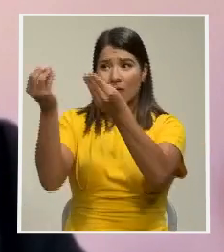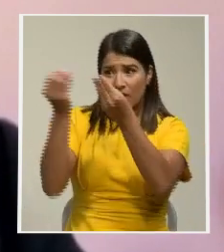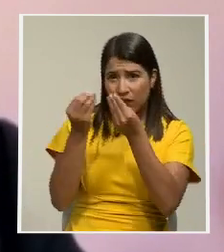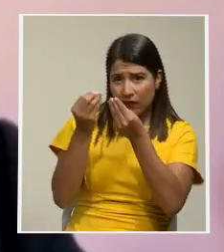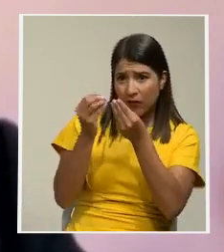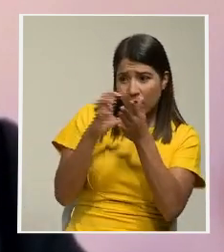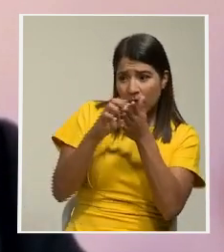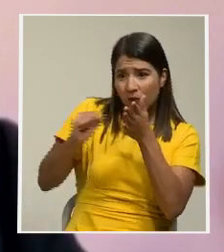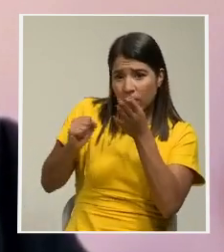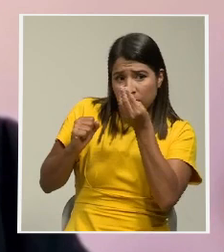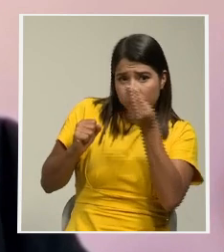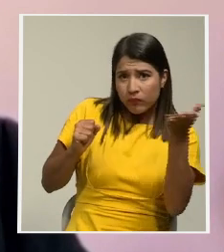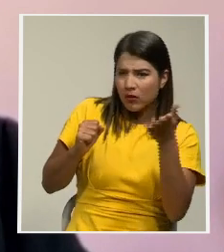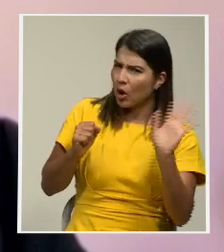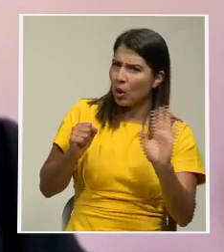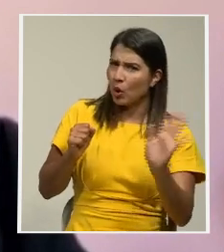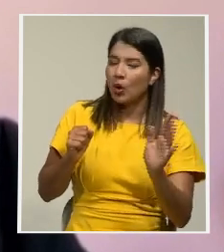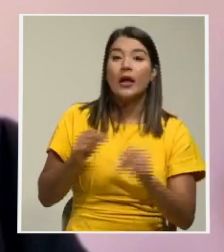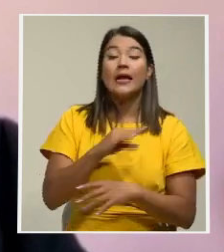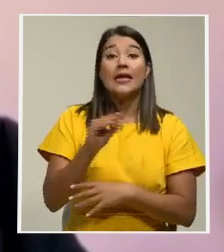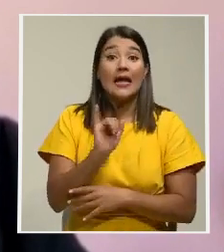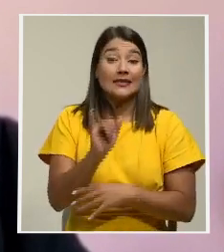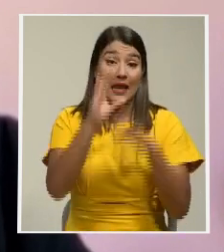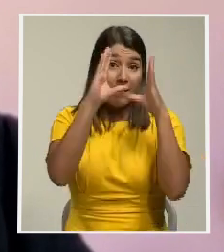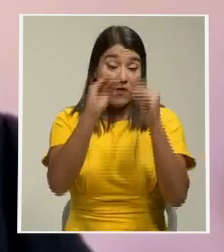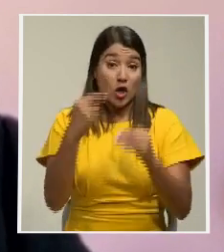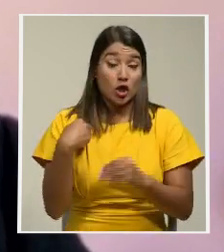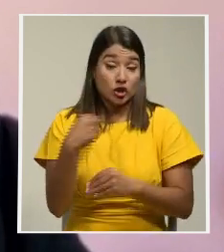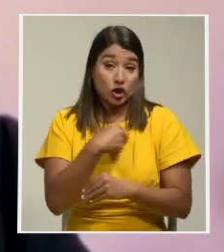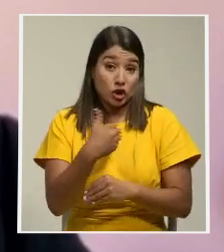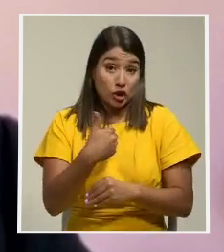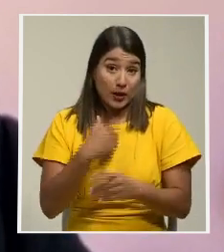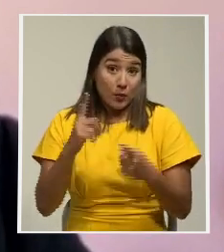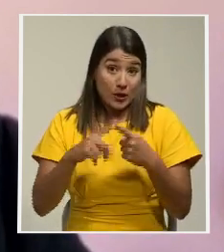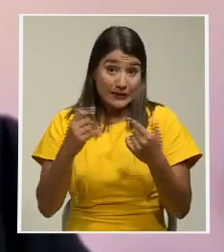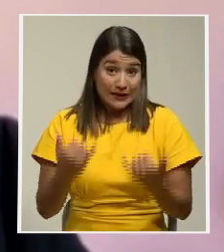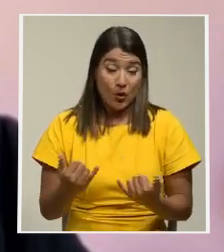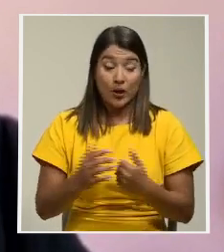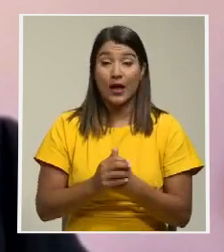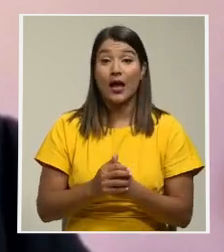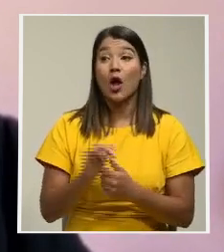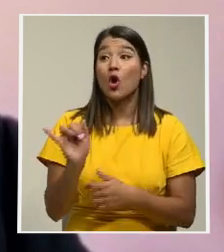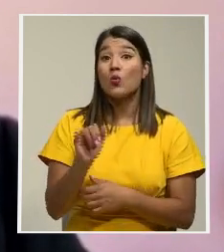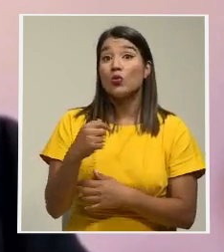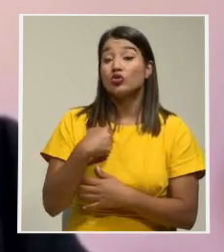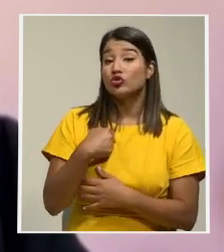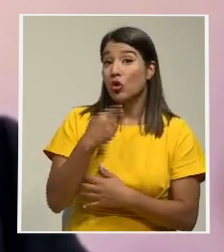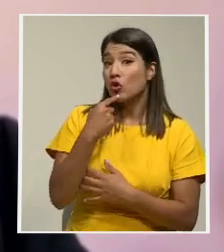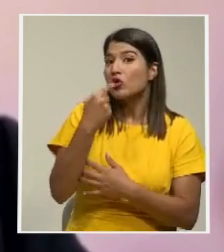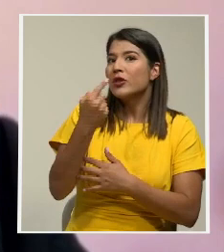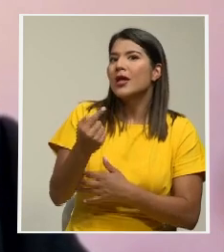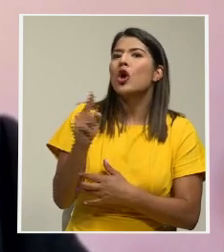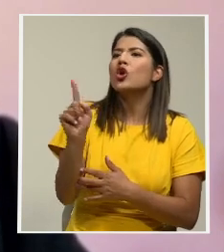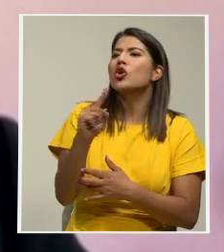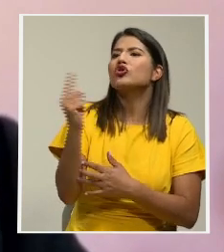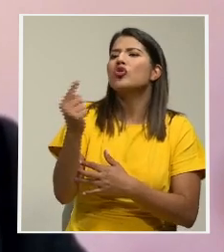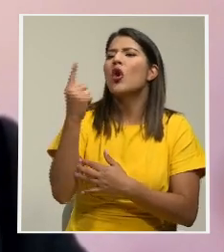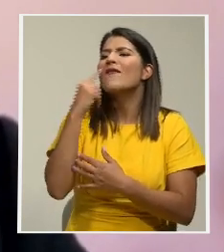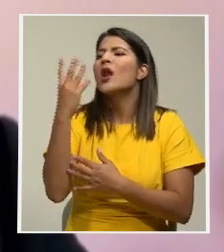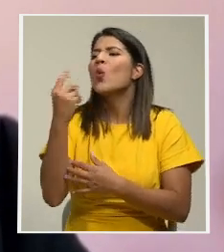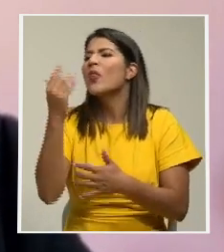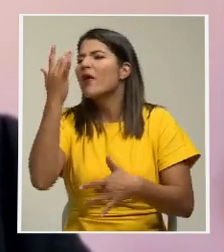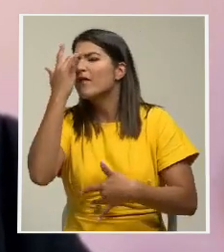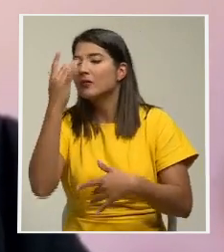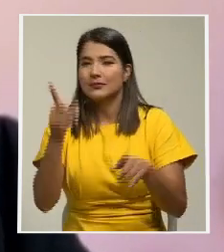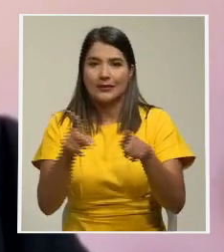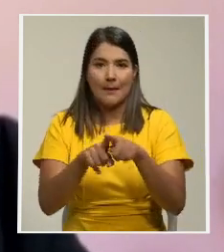ningún maquillaje, y esas son las cifras que tenemos. Como yo indico, no solamente es regirse por los datos de contagios, sino también por